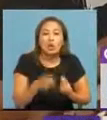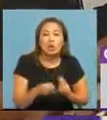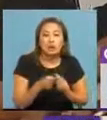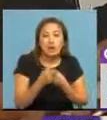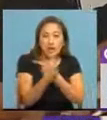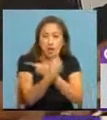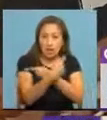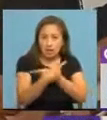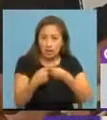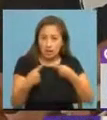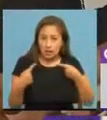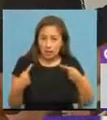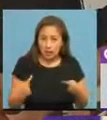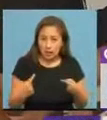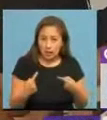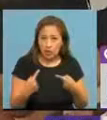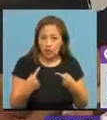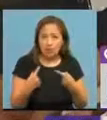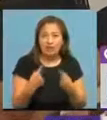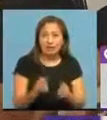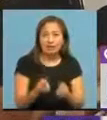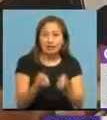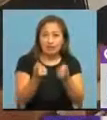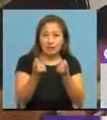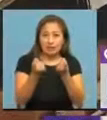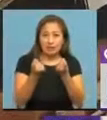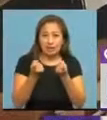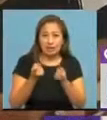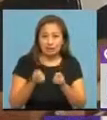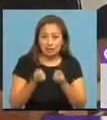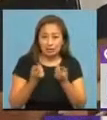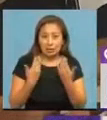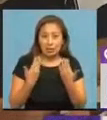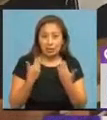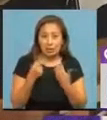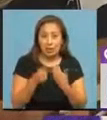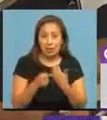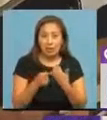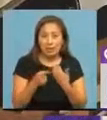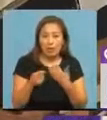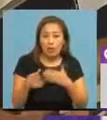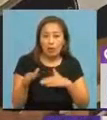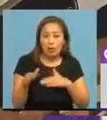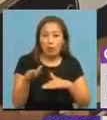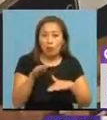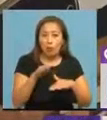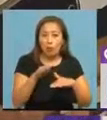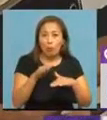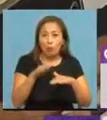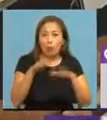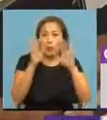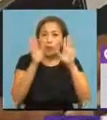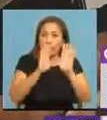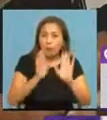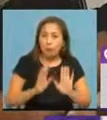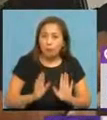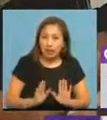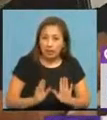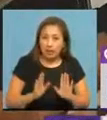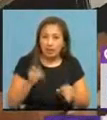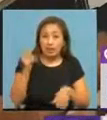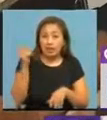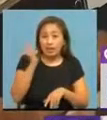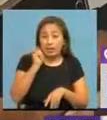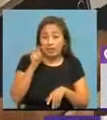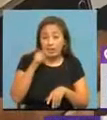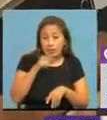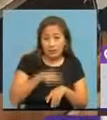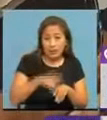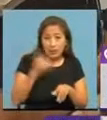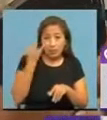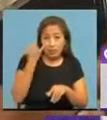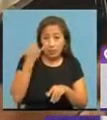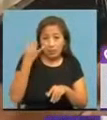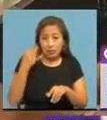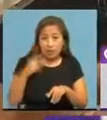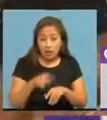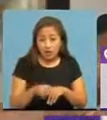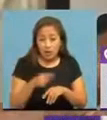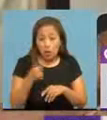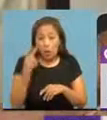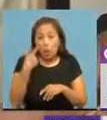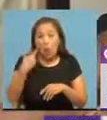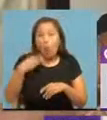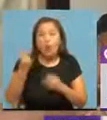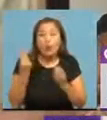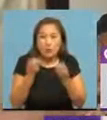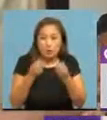todos los implementos para el armado, y durante este mes vamos a armar. Vamos a ver cuándo llegamos.